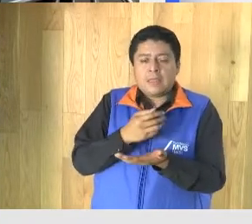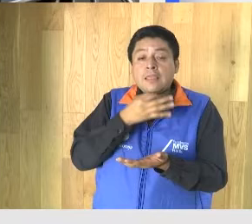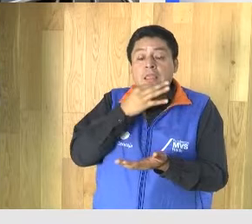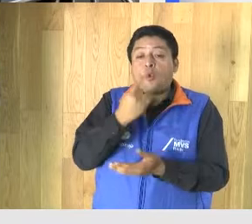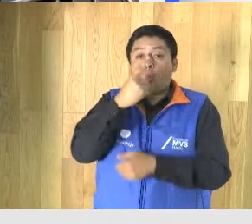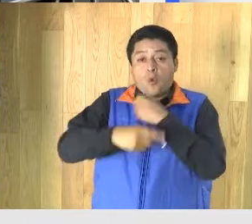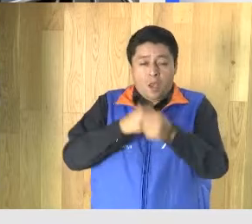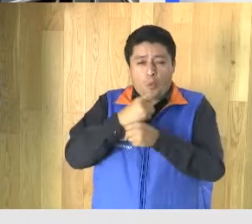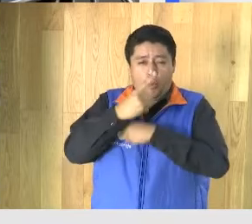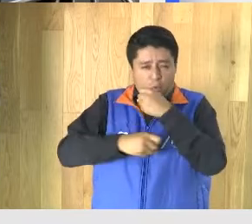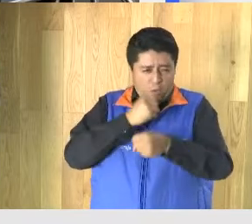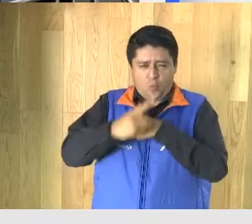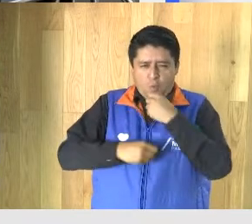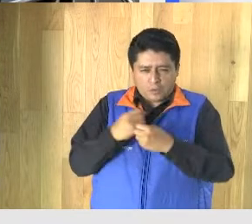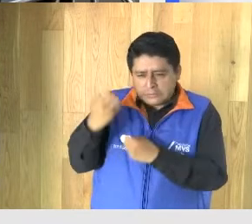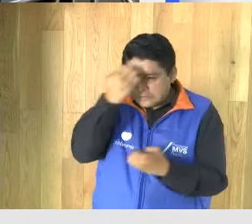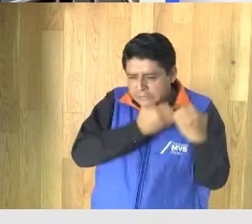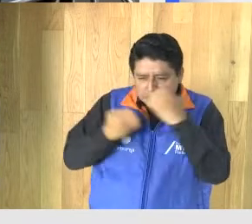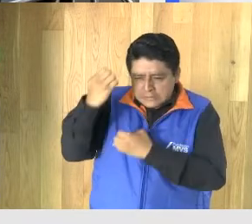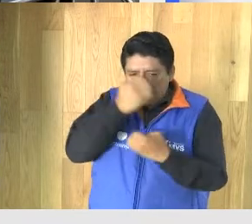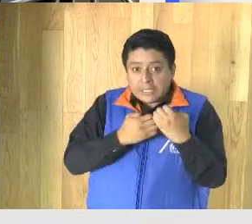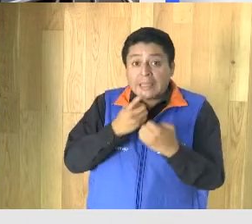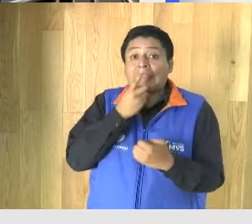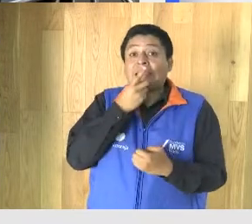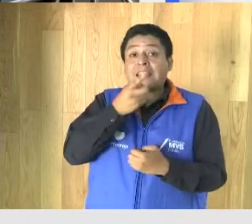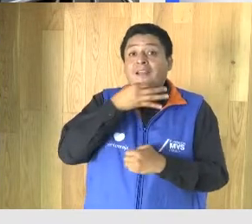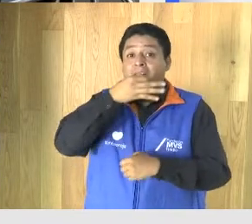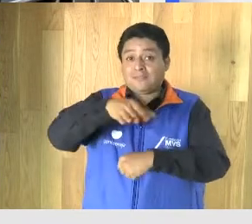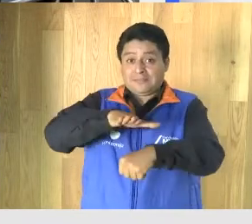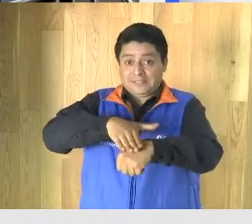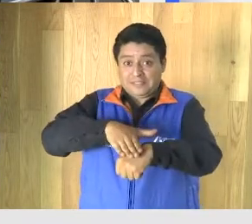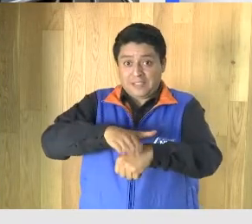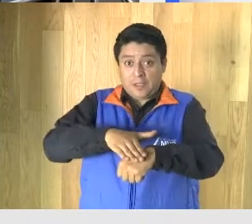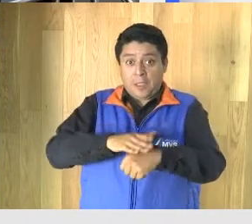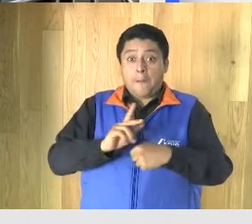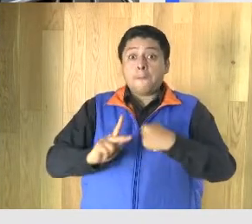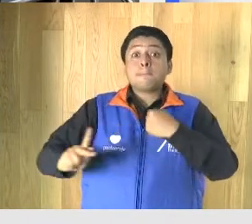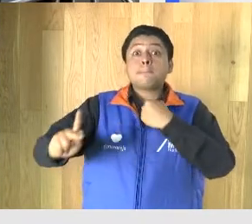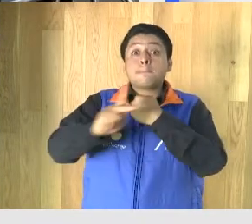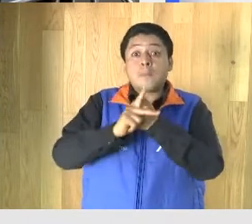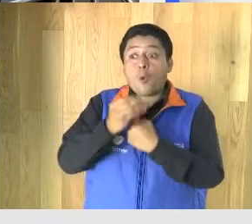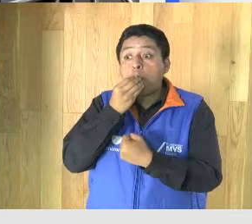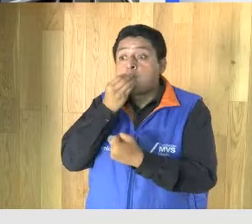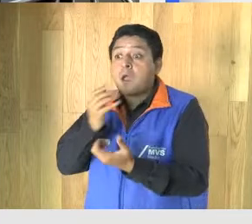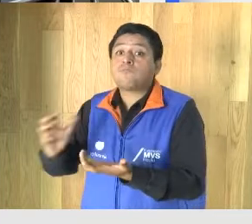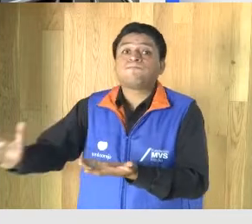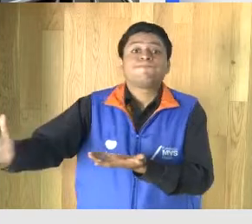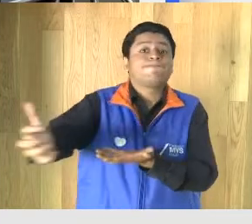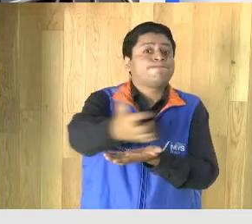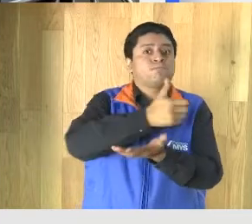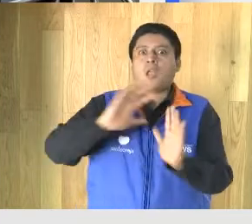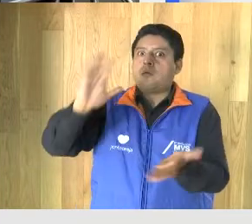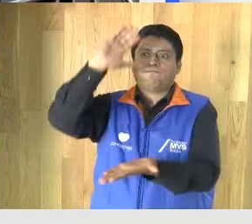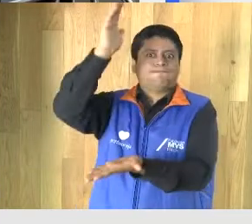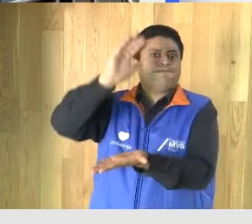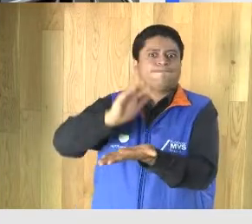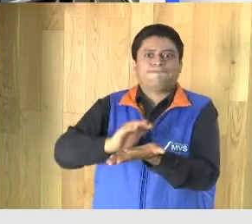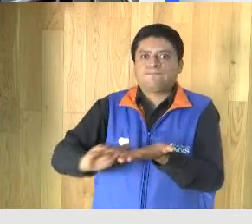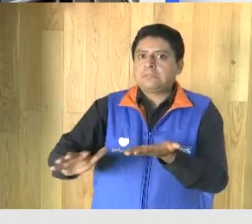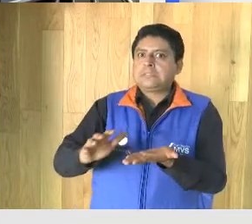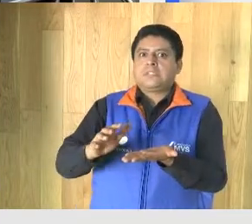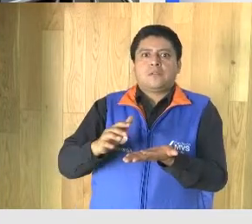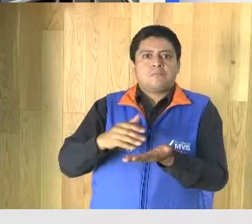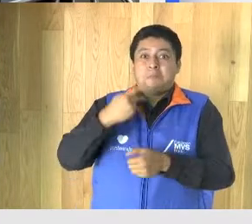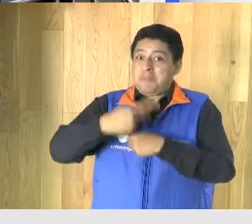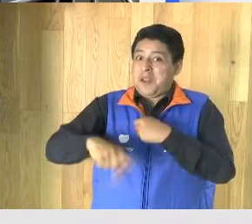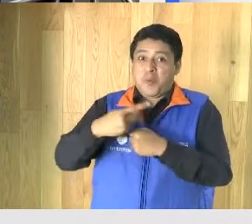cada país está empezando a vivir por encima de sus posibilidades, es decir, cuando ha superado su biocapacidad. Fijaros que en España